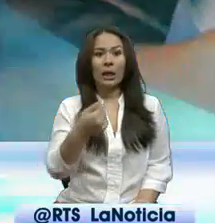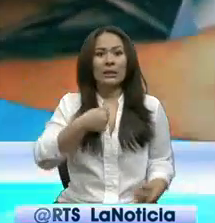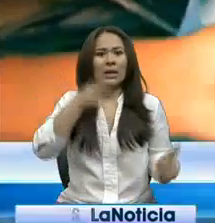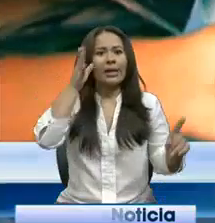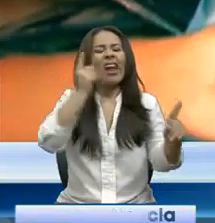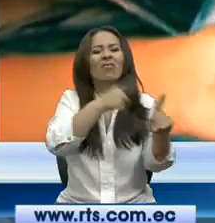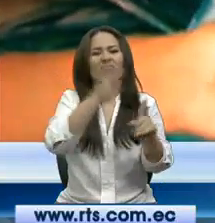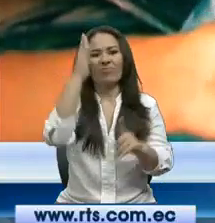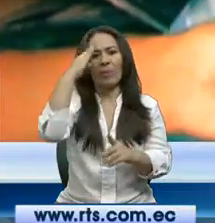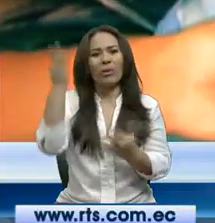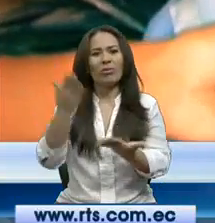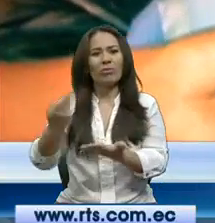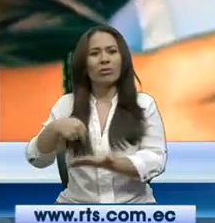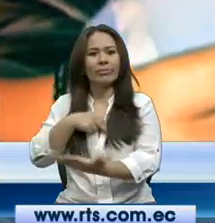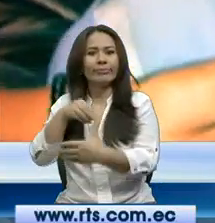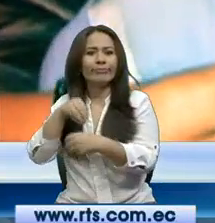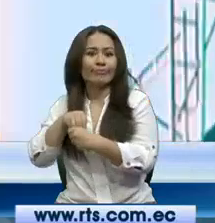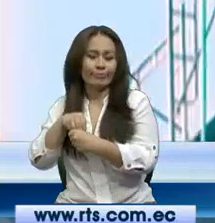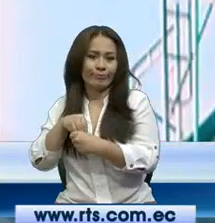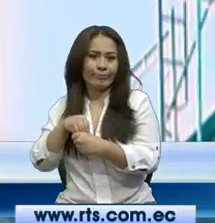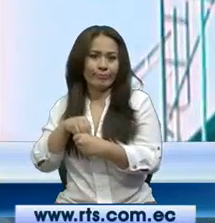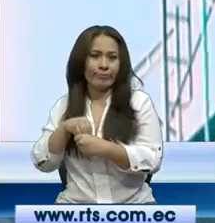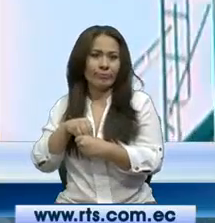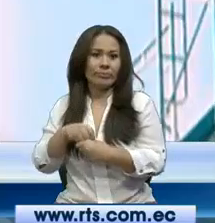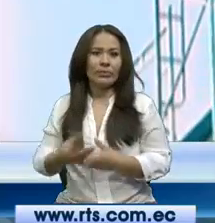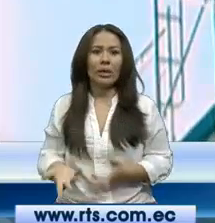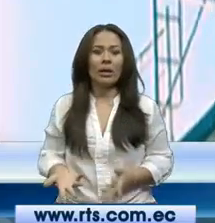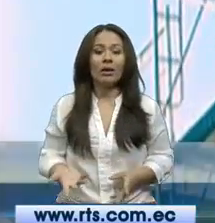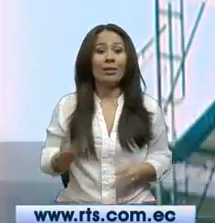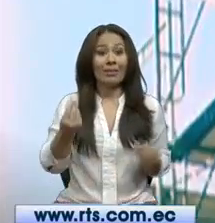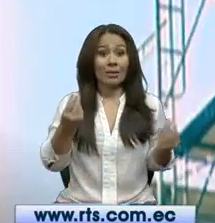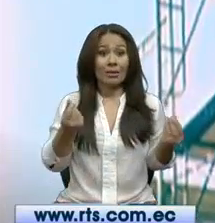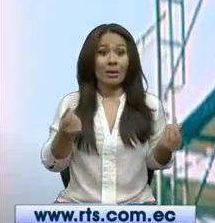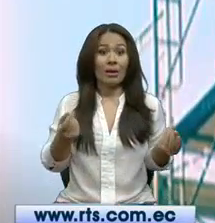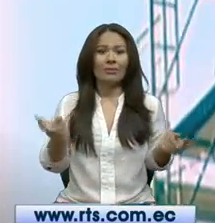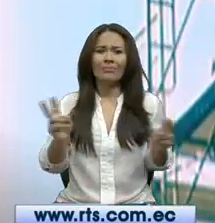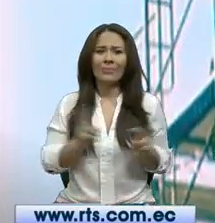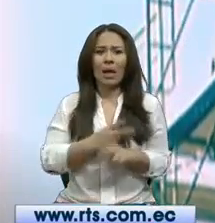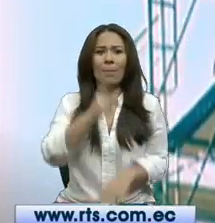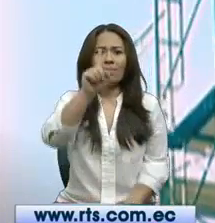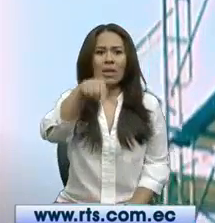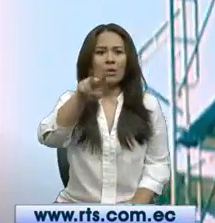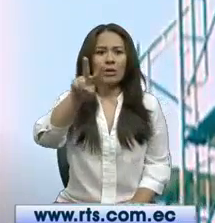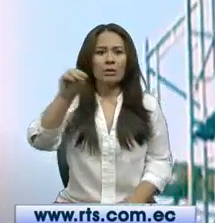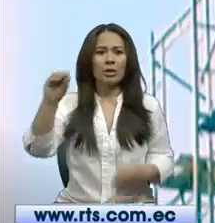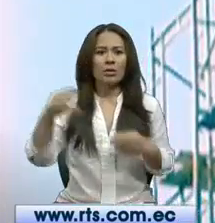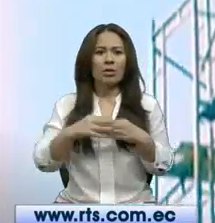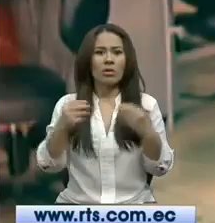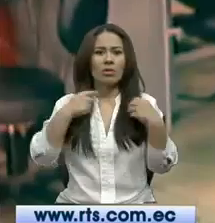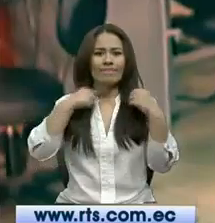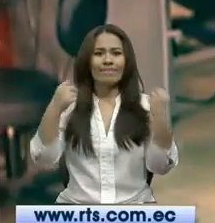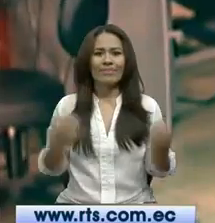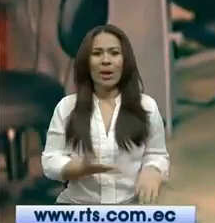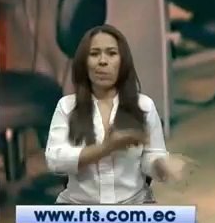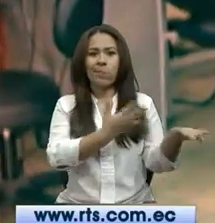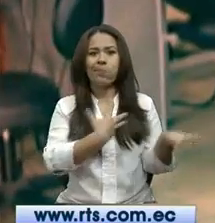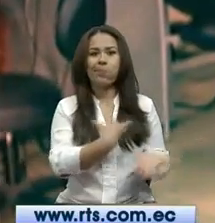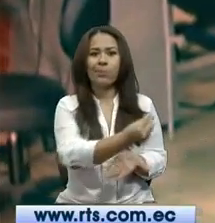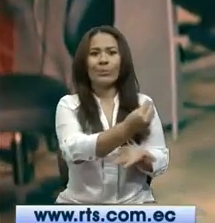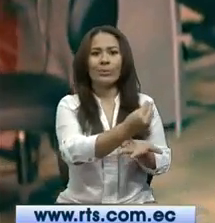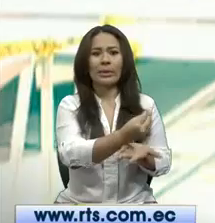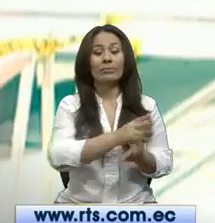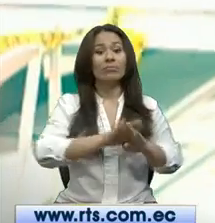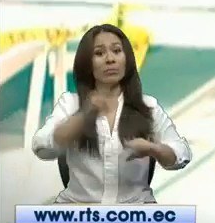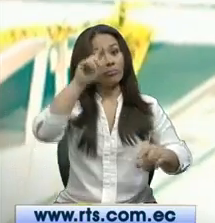sabía el hombre que había más dinero, porque el dinero fueron como $1,200 que se llevaron. Según el agente